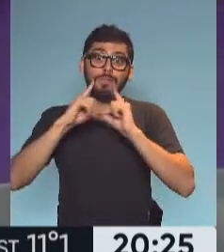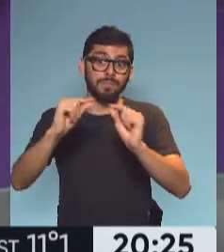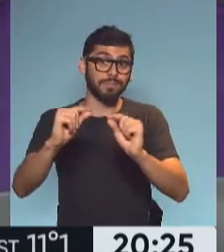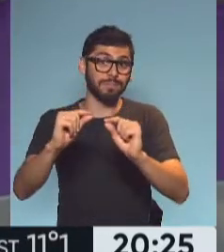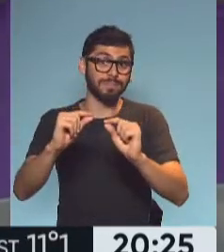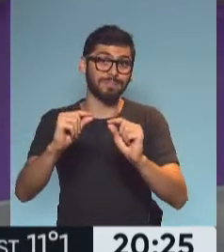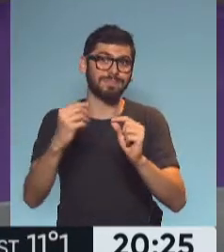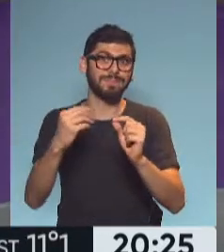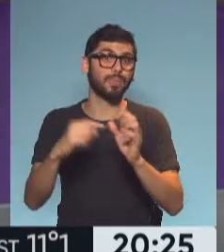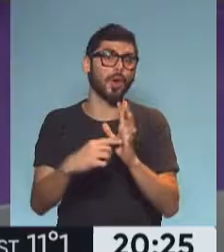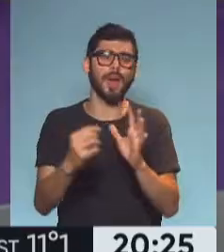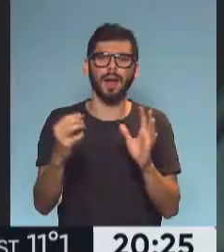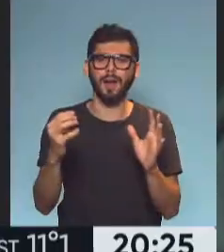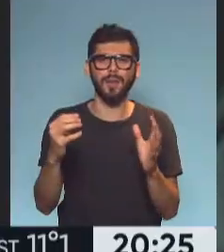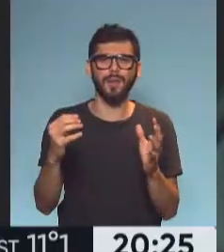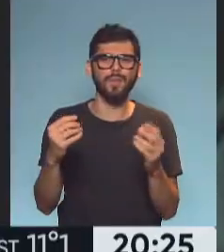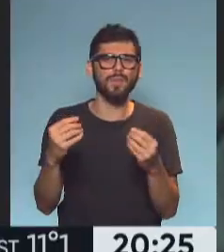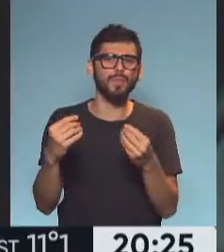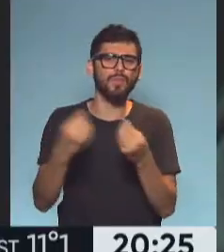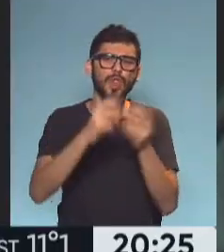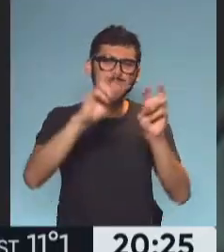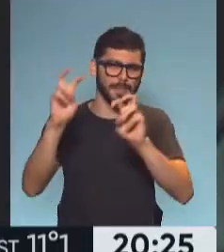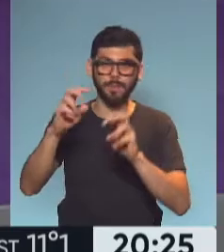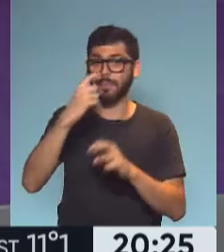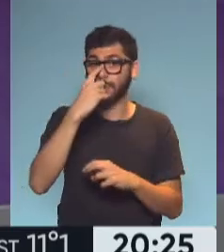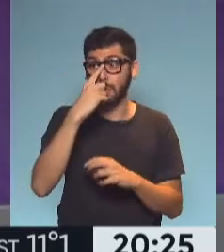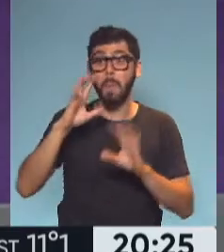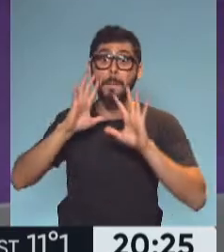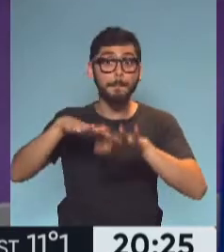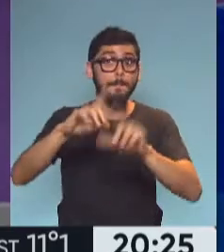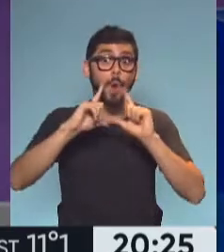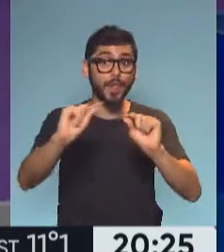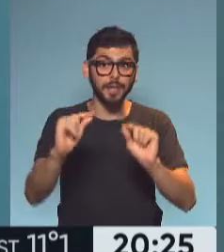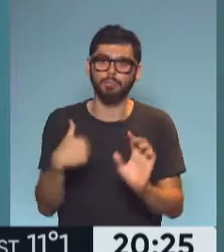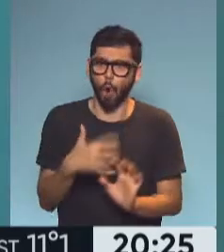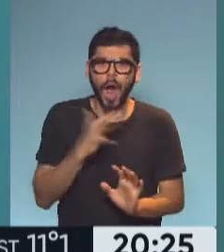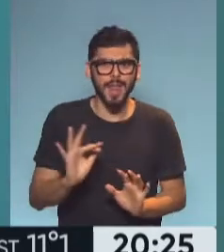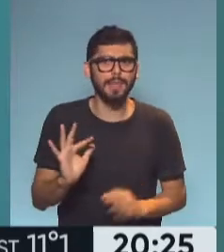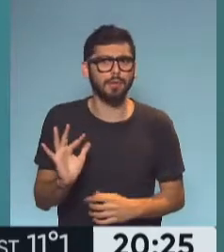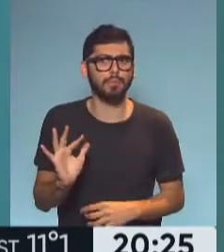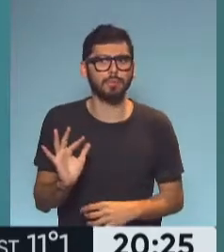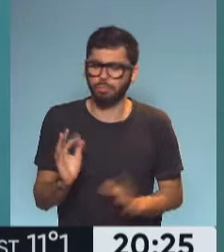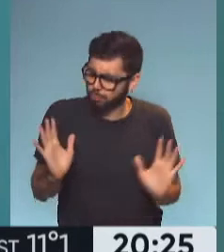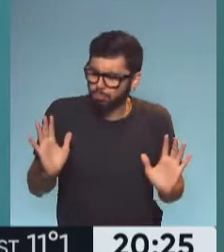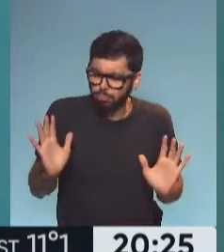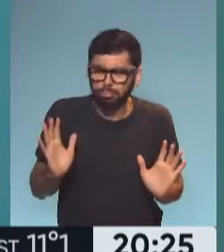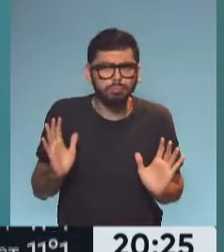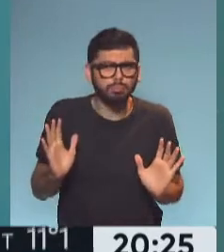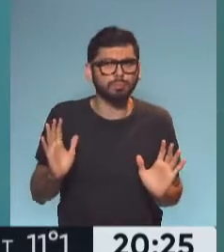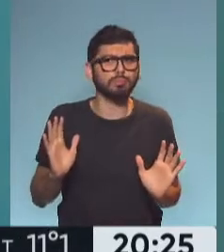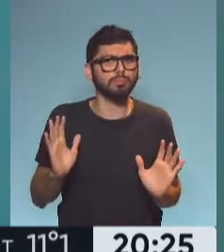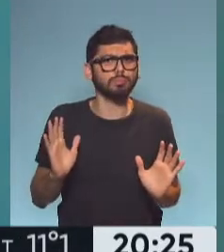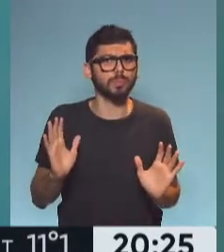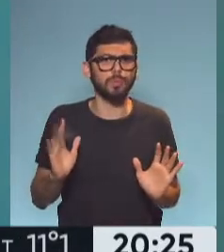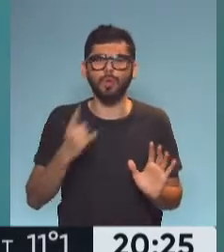ahí involucrado varios factores. Venimos hablando Mire, muy lógica la protesta. ¿Cómo, la doctor? La protesta es muy lógica. Sí, por supuesto, independientemente que es